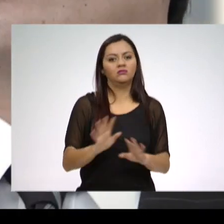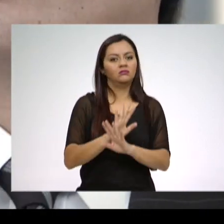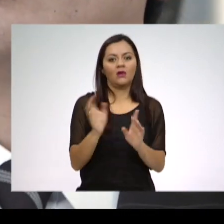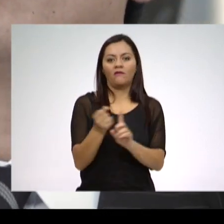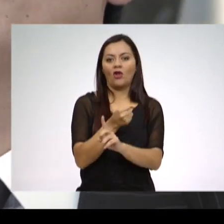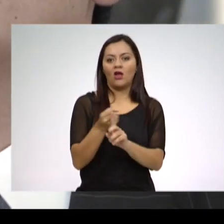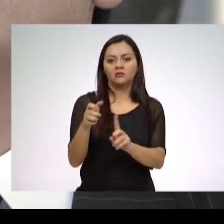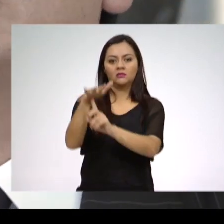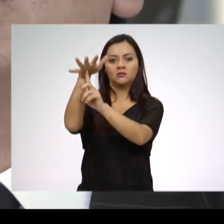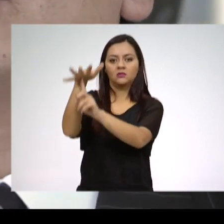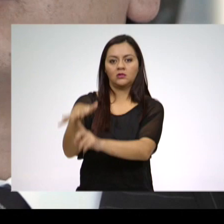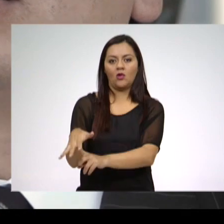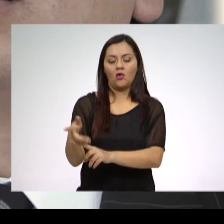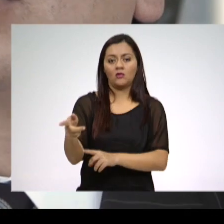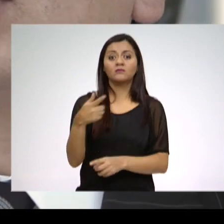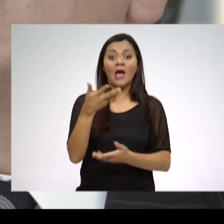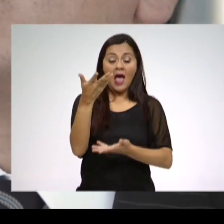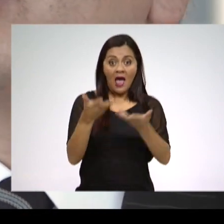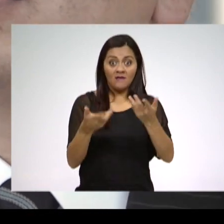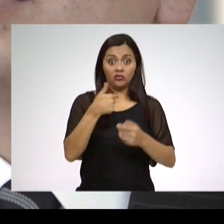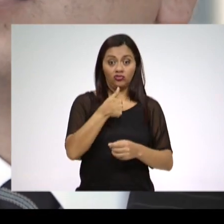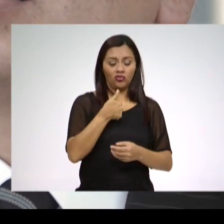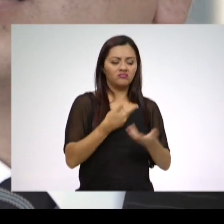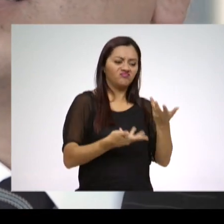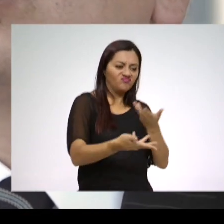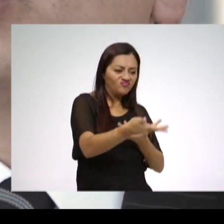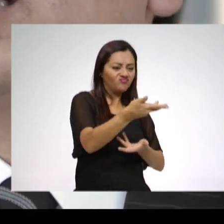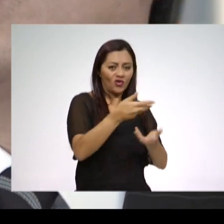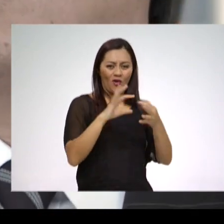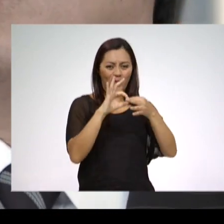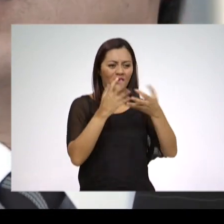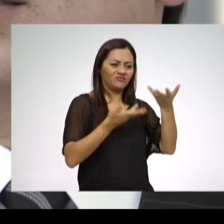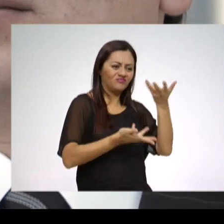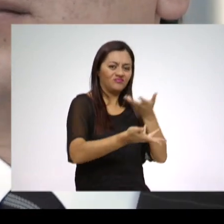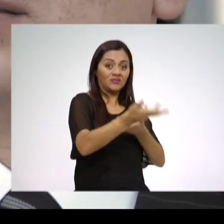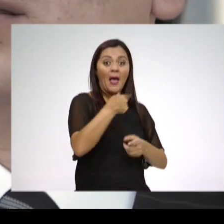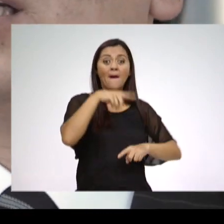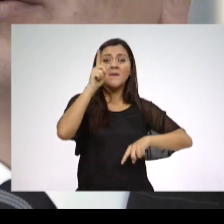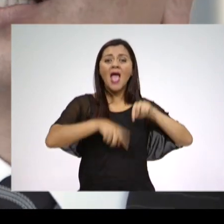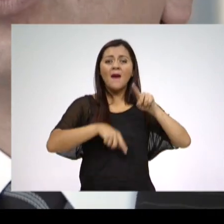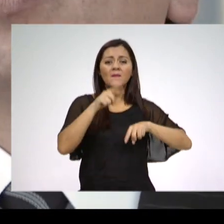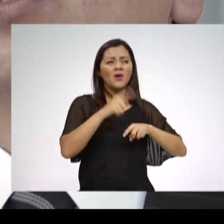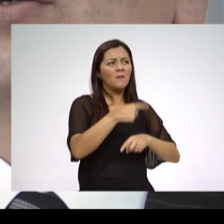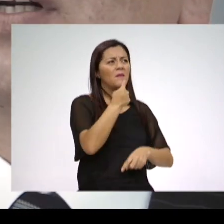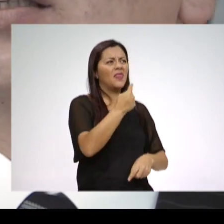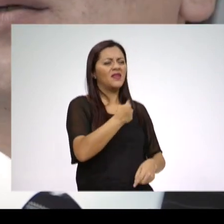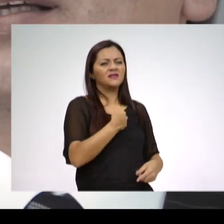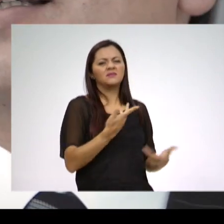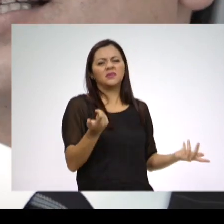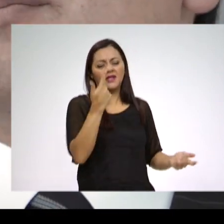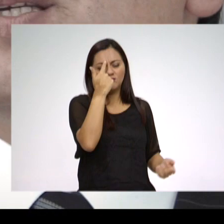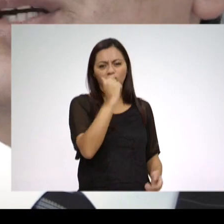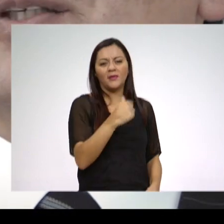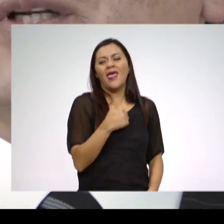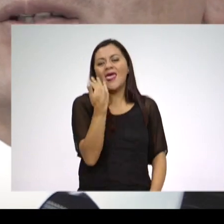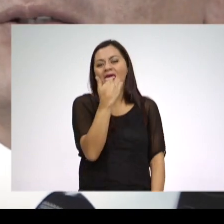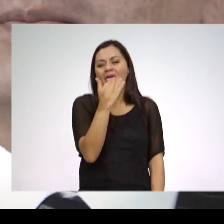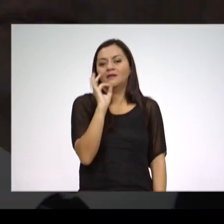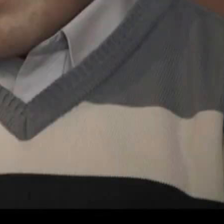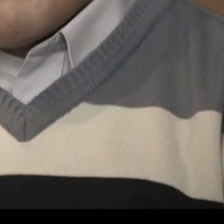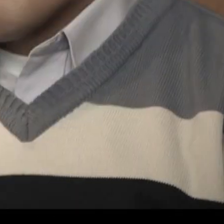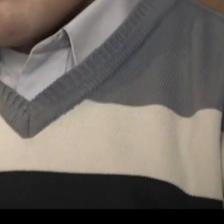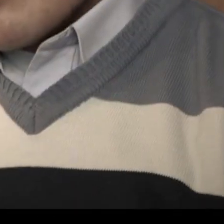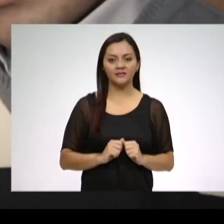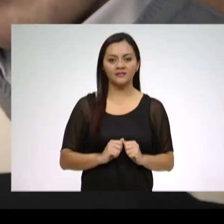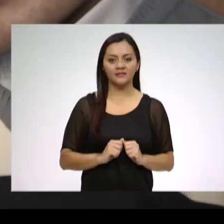manifestado en ocasiones cuando converso con ellos, ¿cuál es la diferencia entre que tu pana te lo diga y que venga otra persona y te lo diga si es la misma